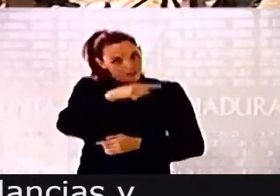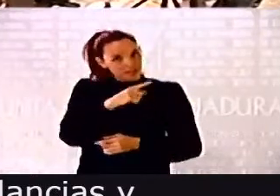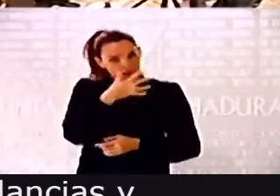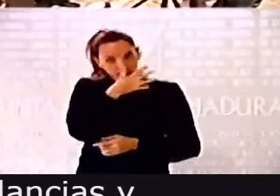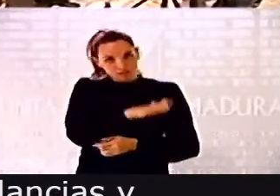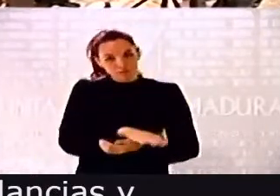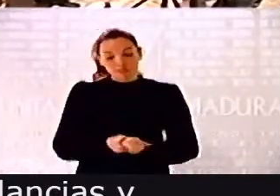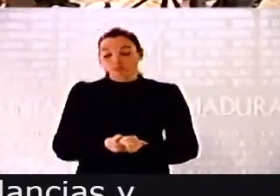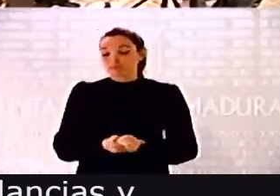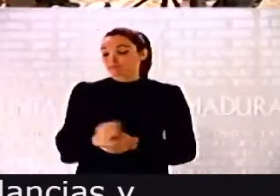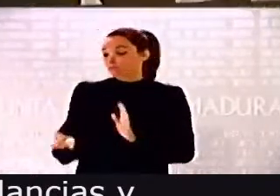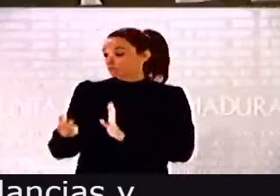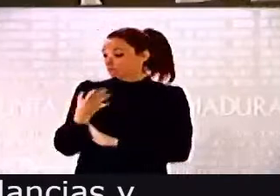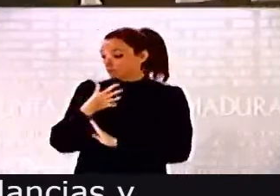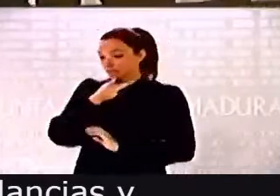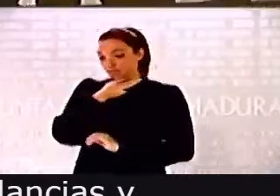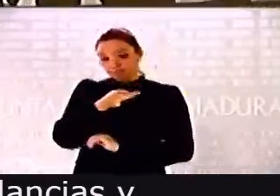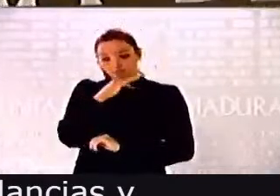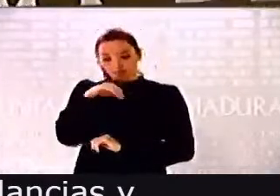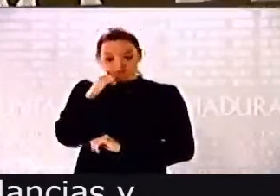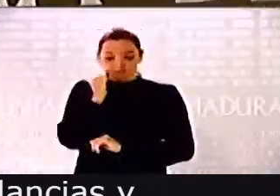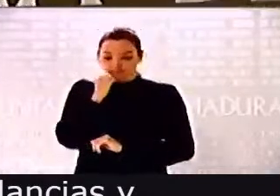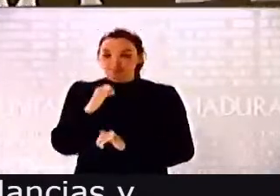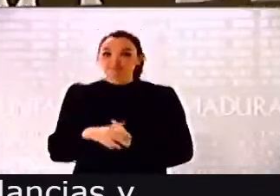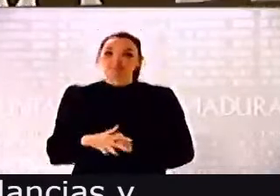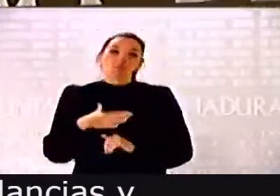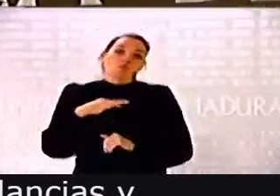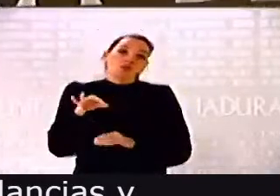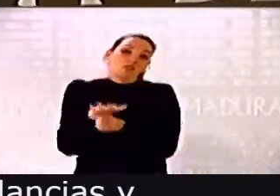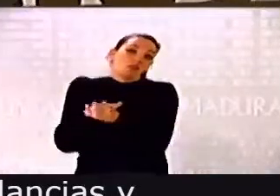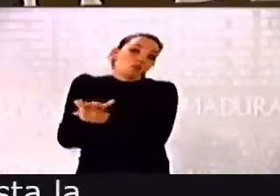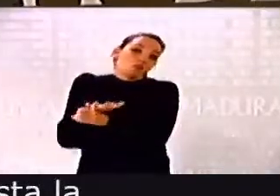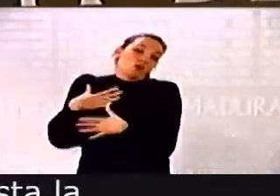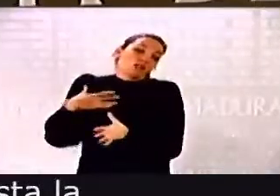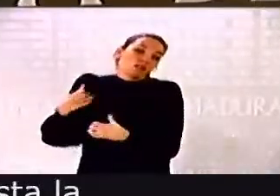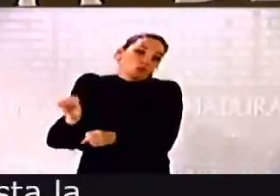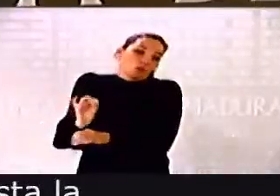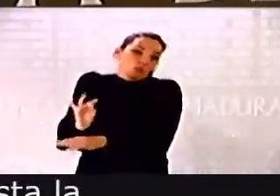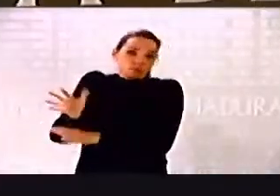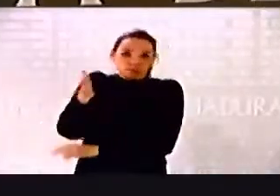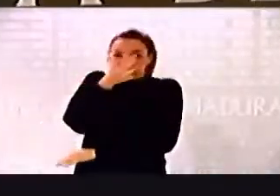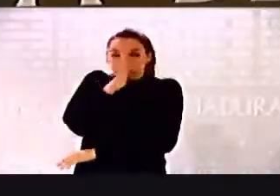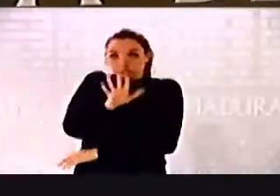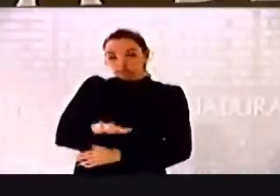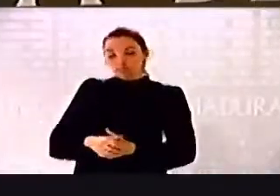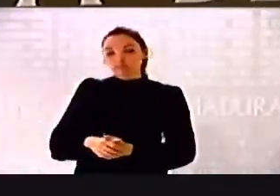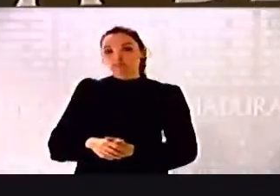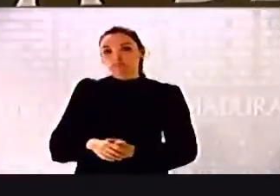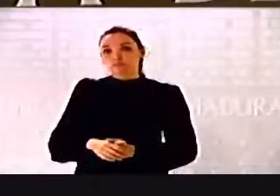reclamación? No me ha llegado reclamación ninguna. Puede ser que la hayan puesto en el área de salud. Nosotros,